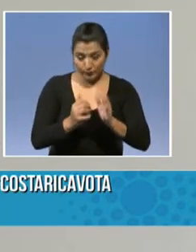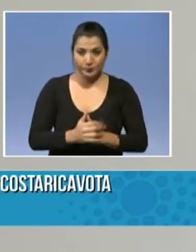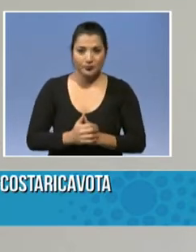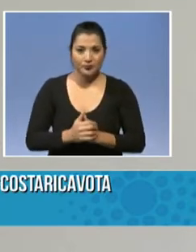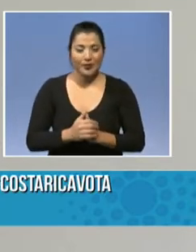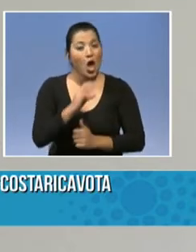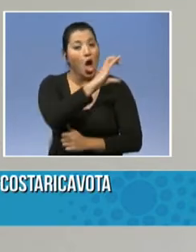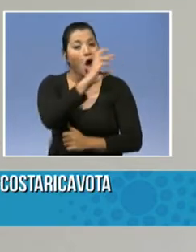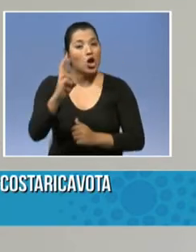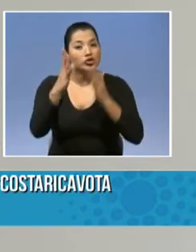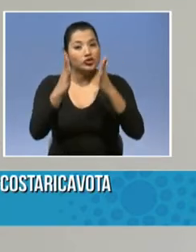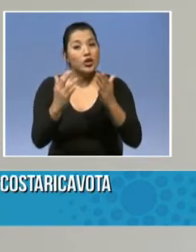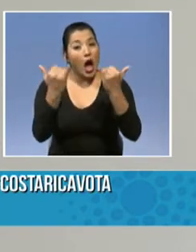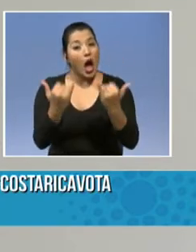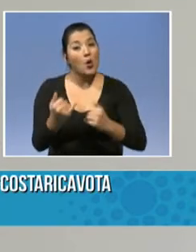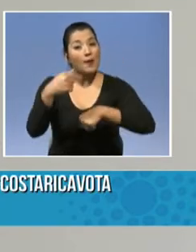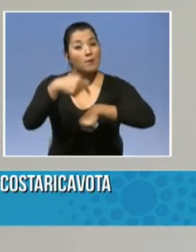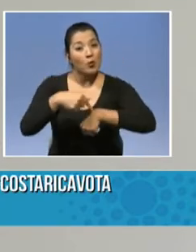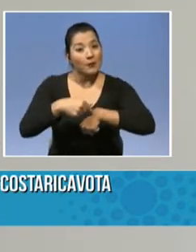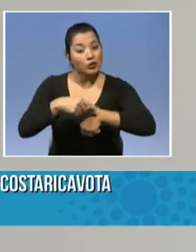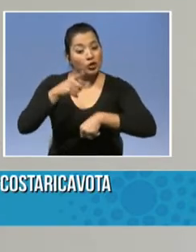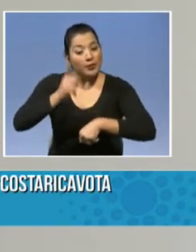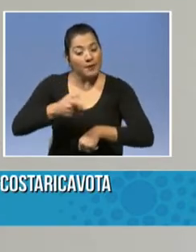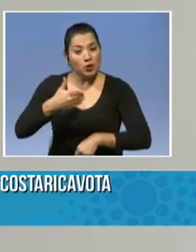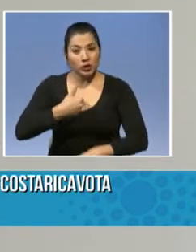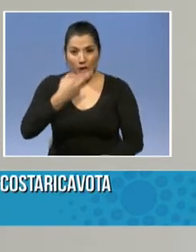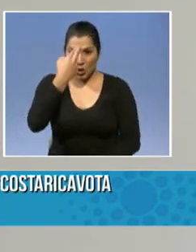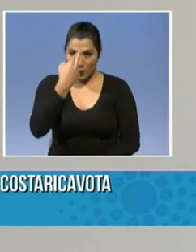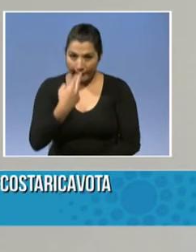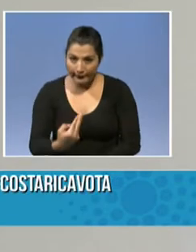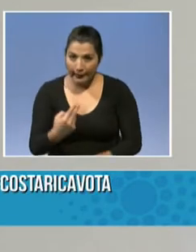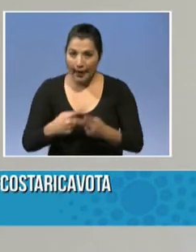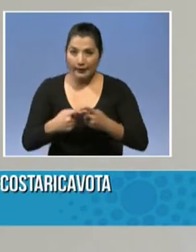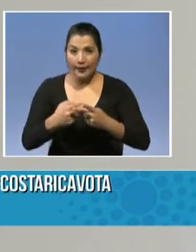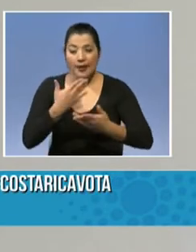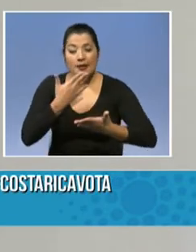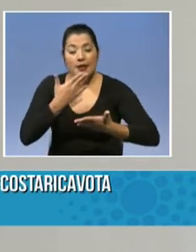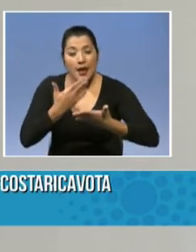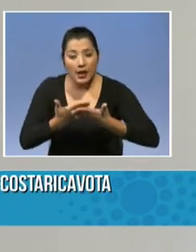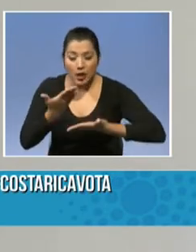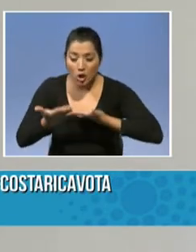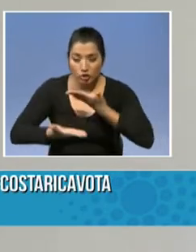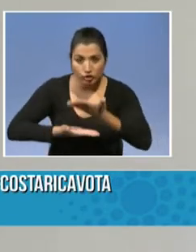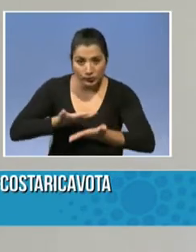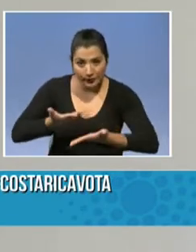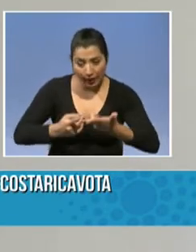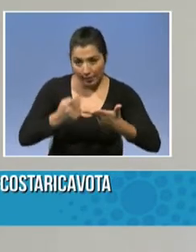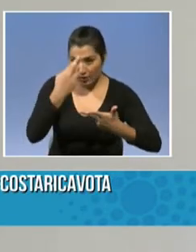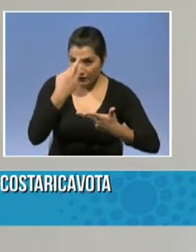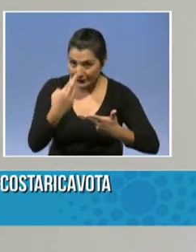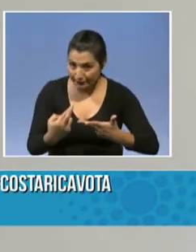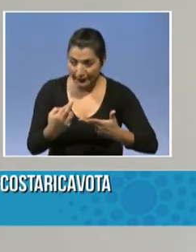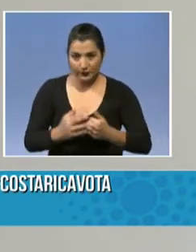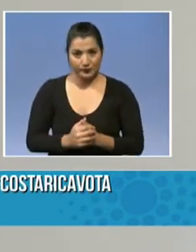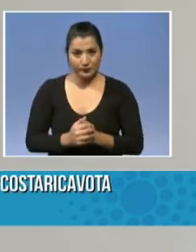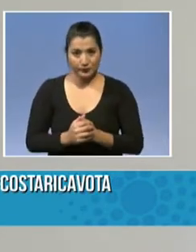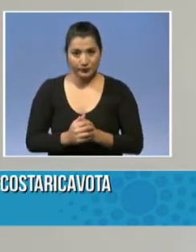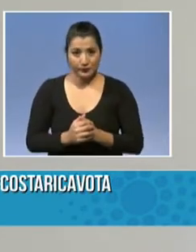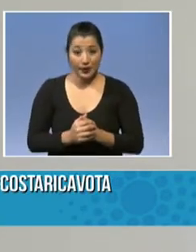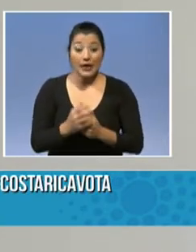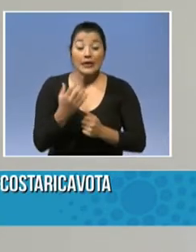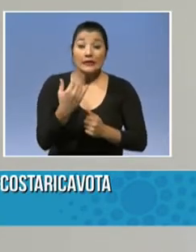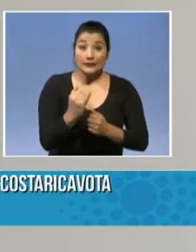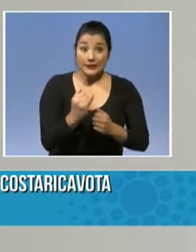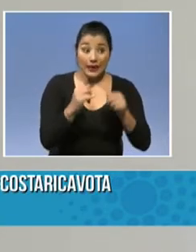Costarricenses, es la hora de la humildad, de la generosidad y del respeto. Aquellos favorecidos por